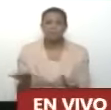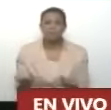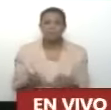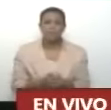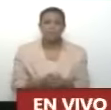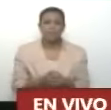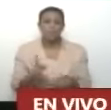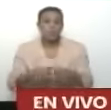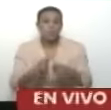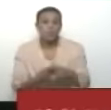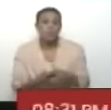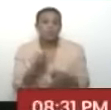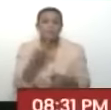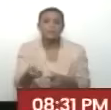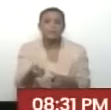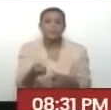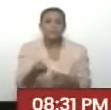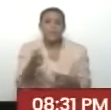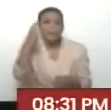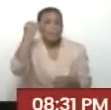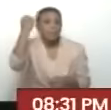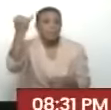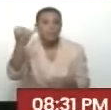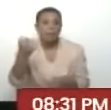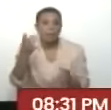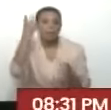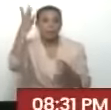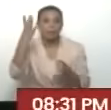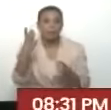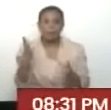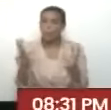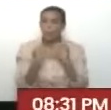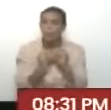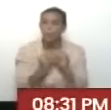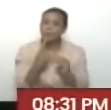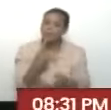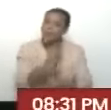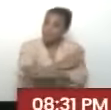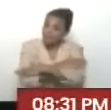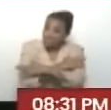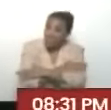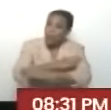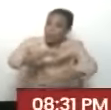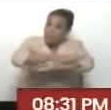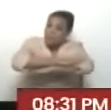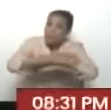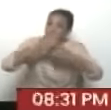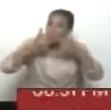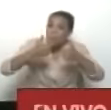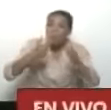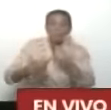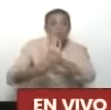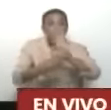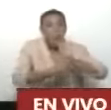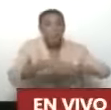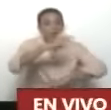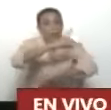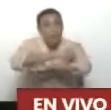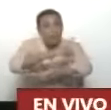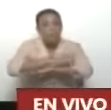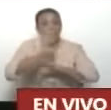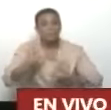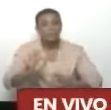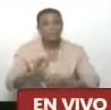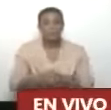consultivo? Entonces, lo primero que se les ocurre decir es que no es vinculante, en lugar de felicitar al pueblo de Venezuela por la demostración de civismo que dio,